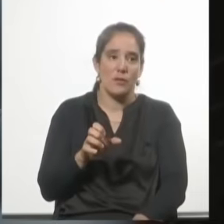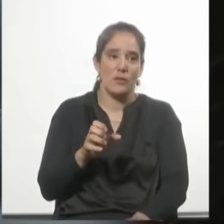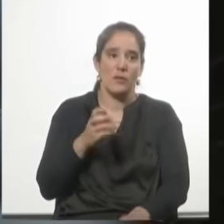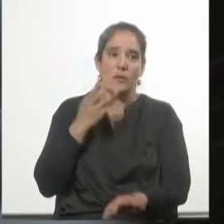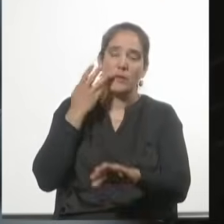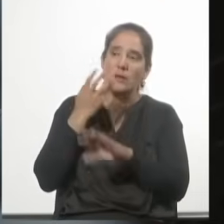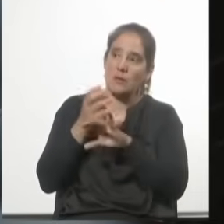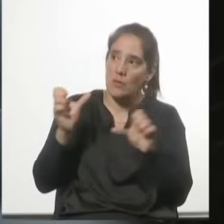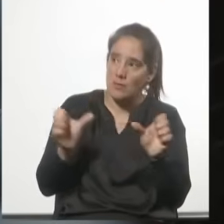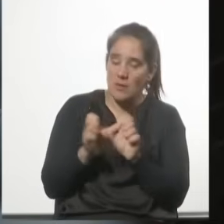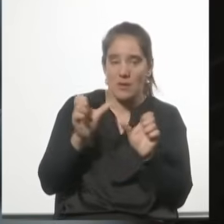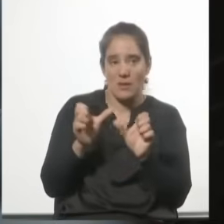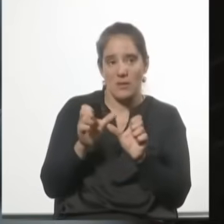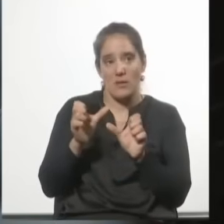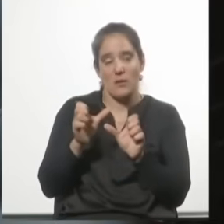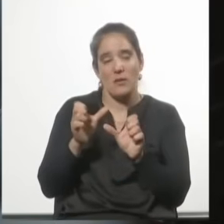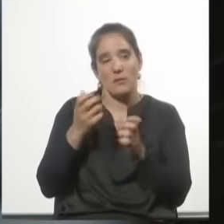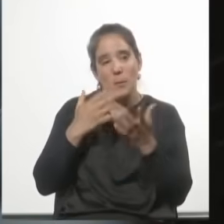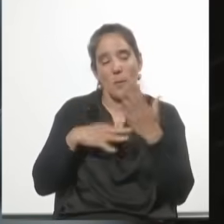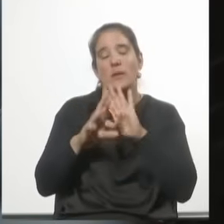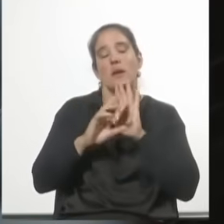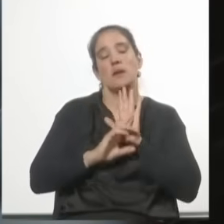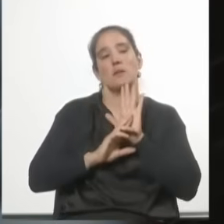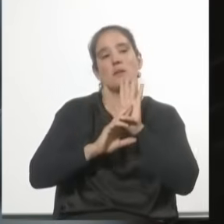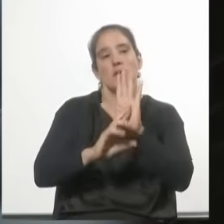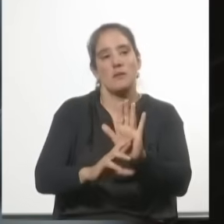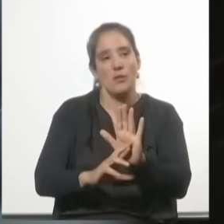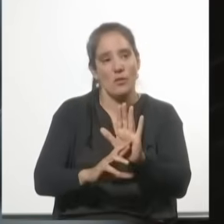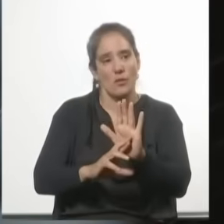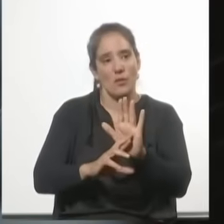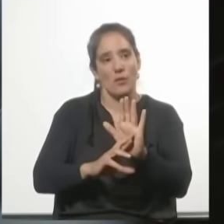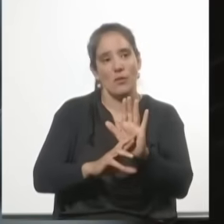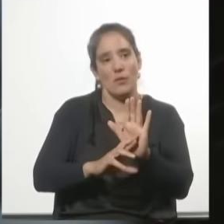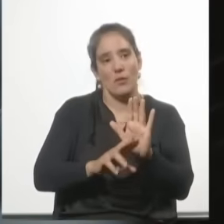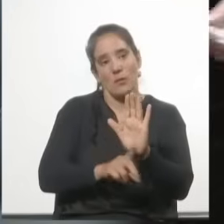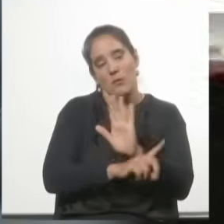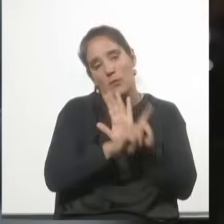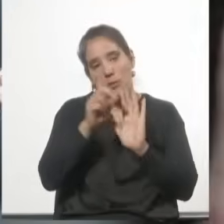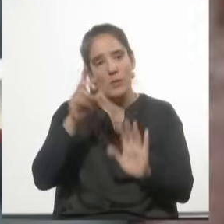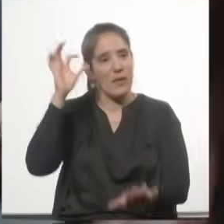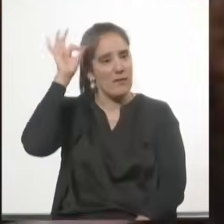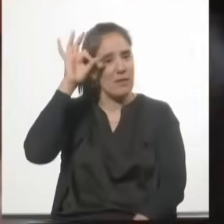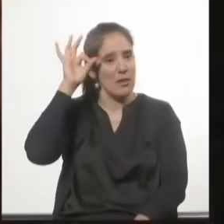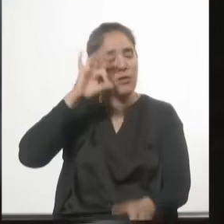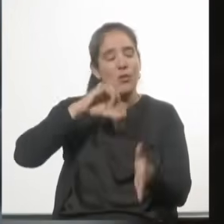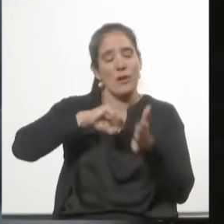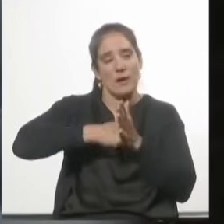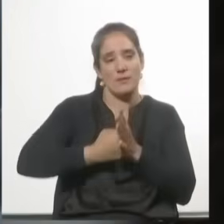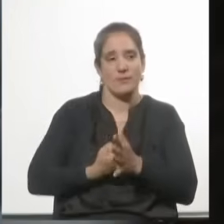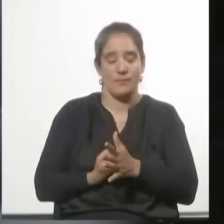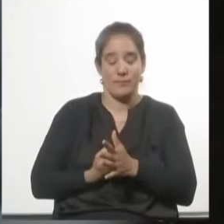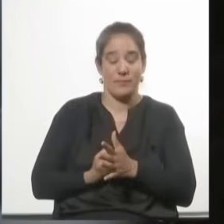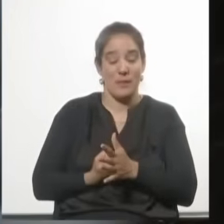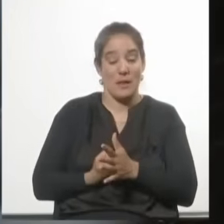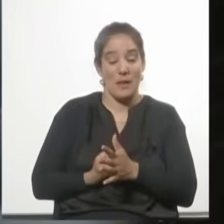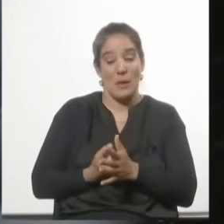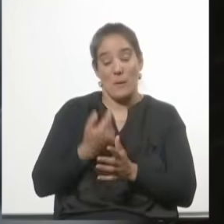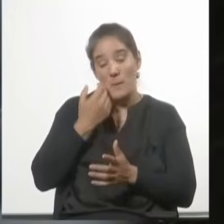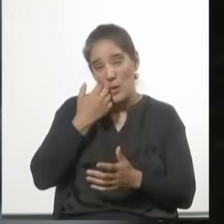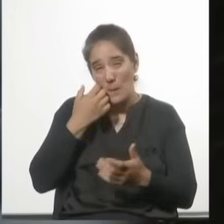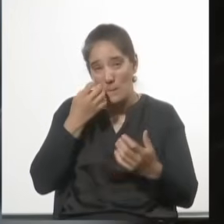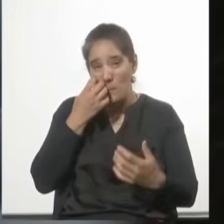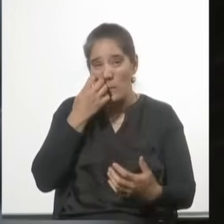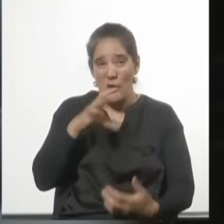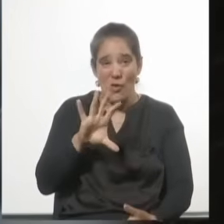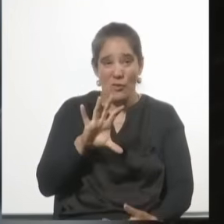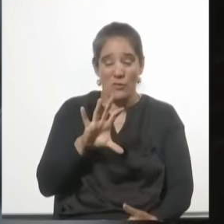Alex Walsh, en supuesta representación de una persona jurídica denominada Eurocommerce. Pero lo más grave para